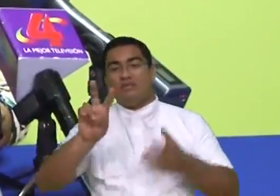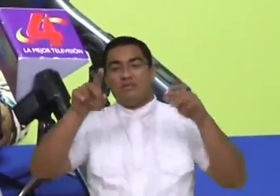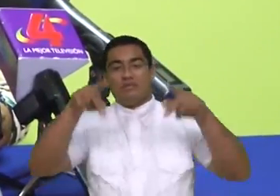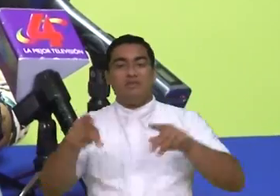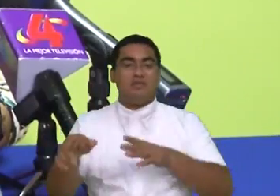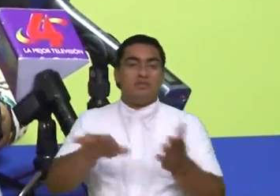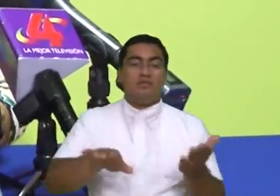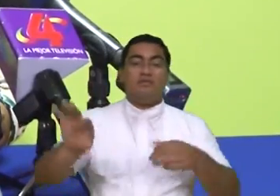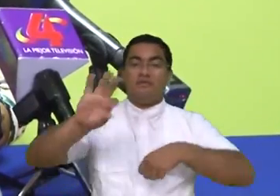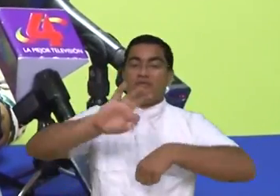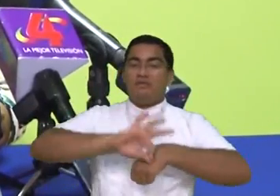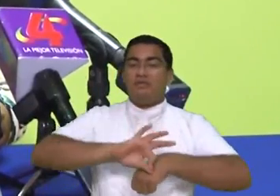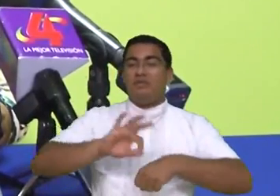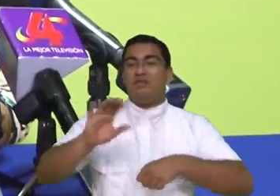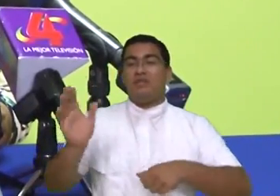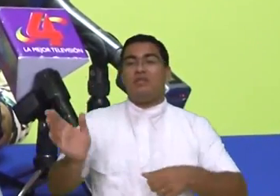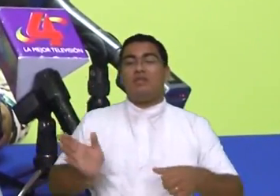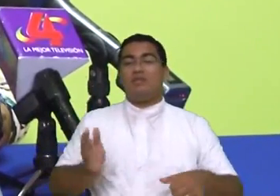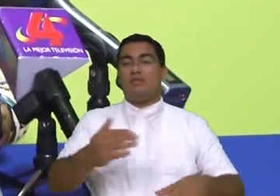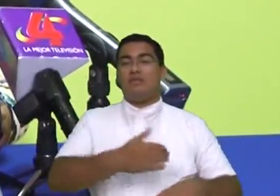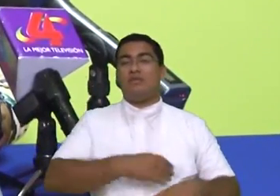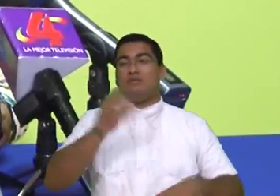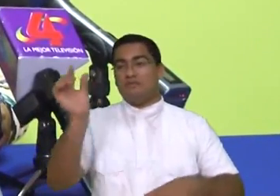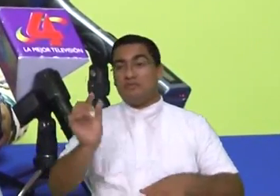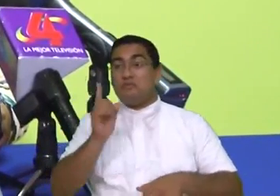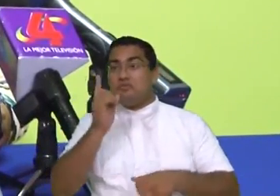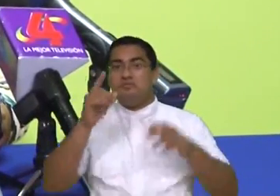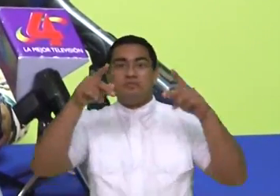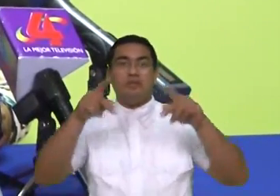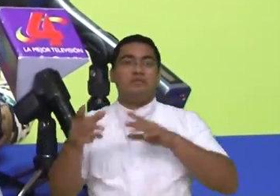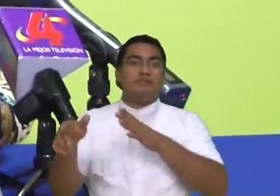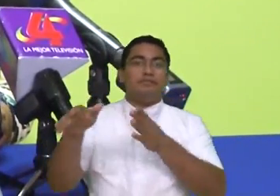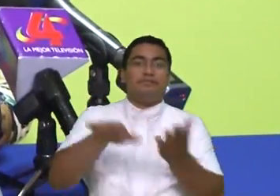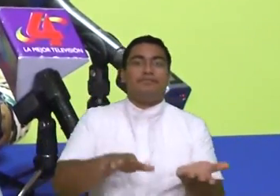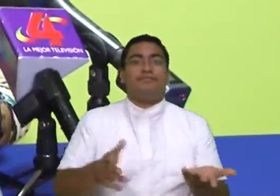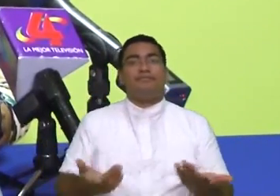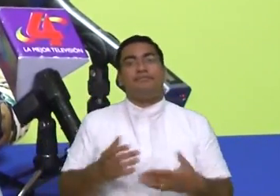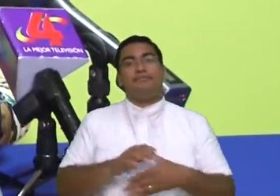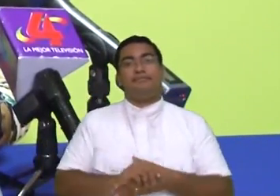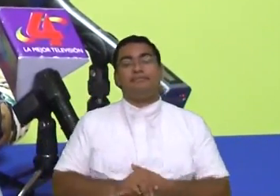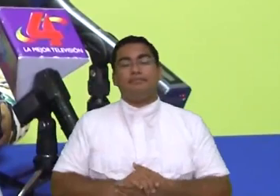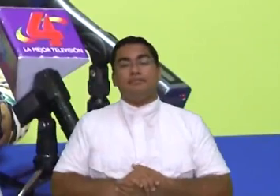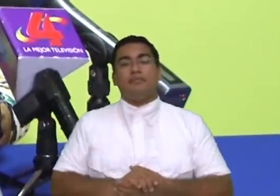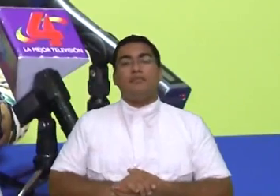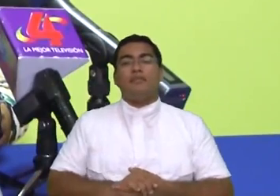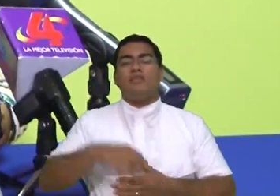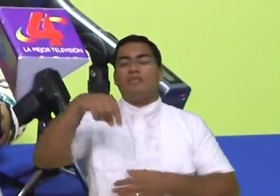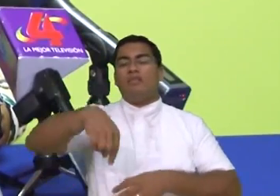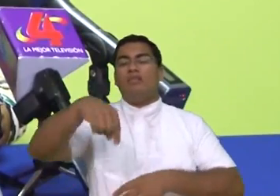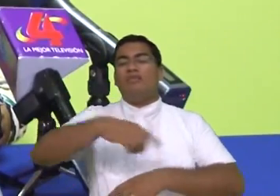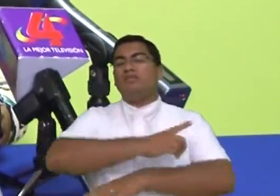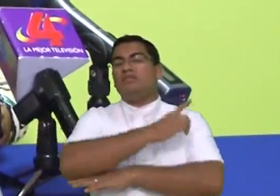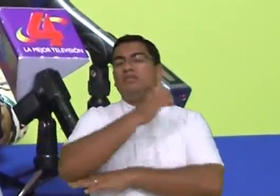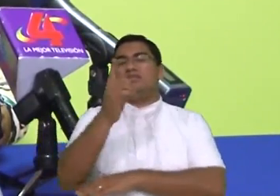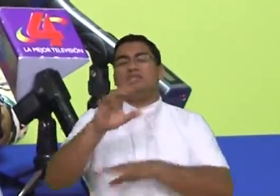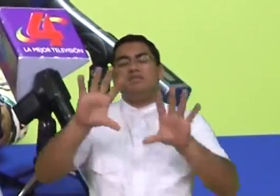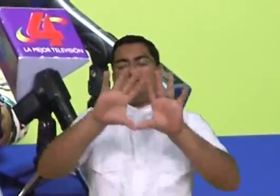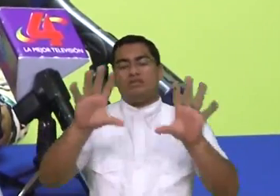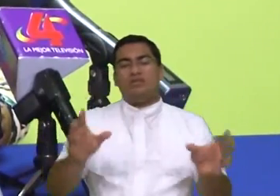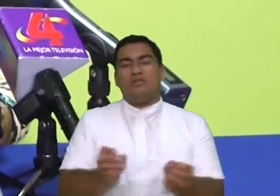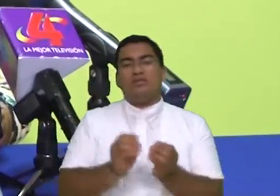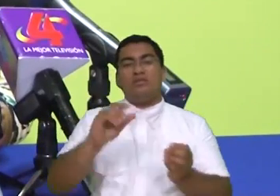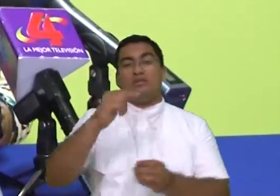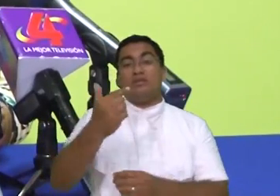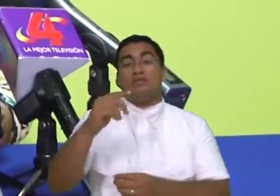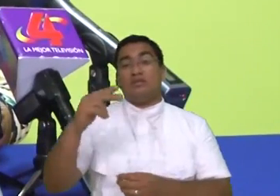Filipinas, Tailandia, Australia y España, un caso cada uno respectivamente. Al día de hoy tenemos un total de 78